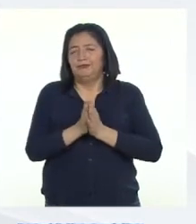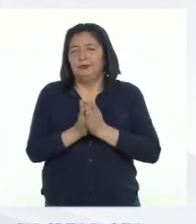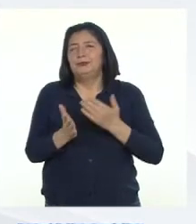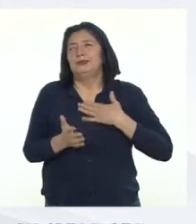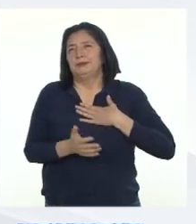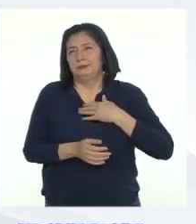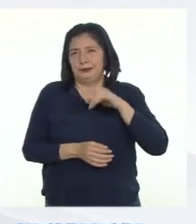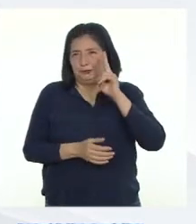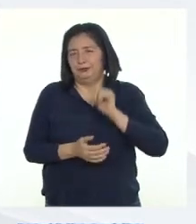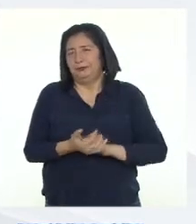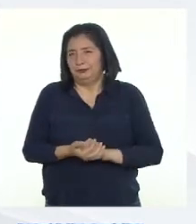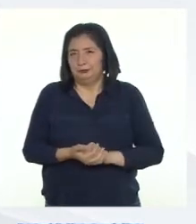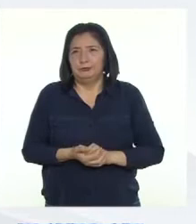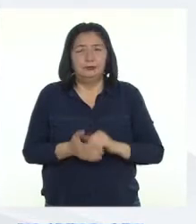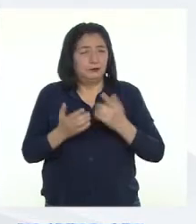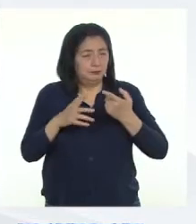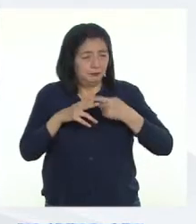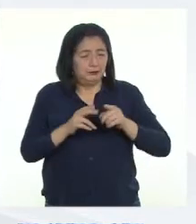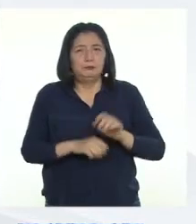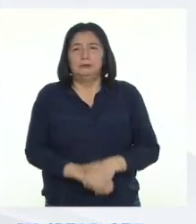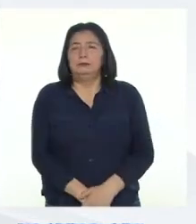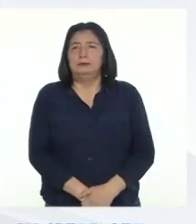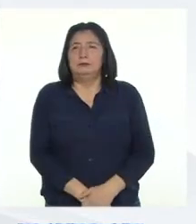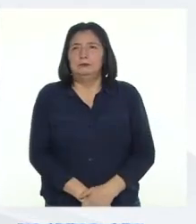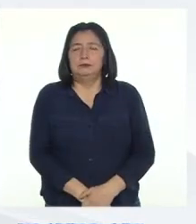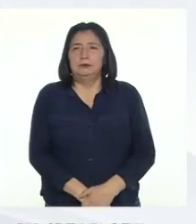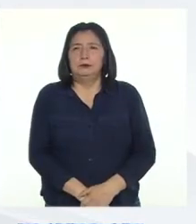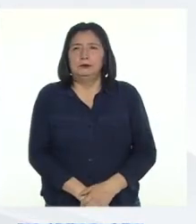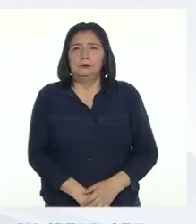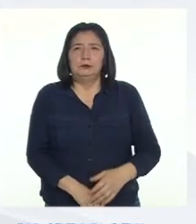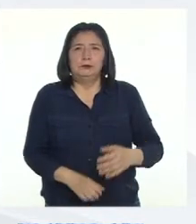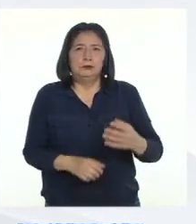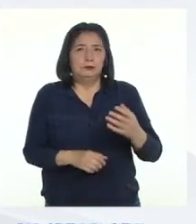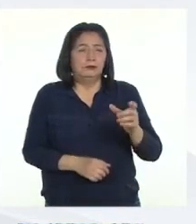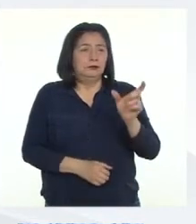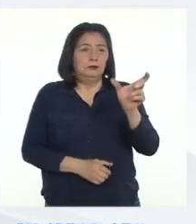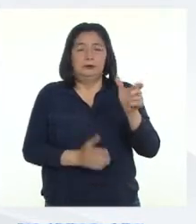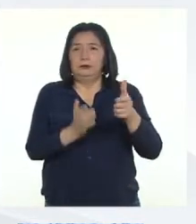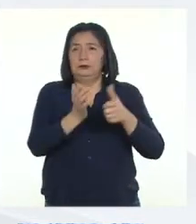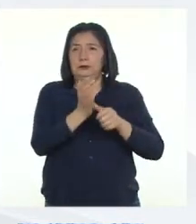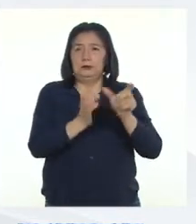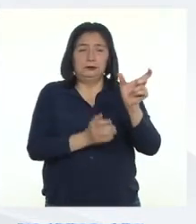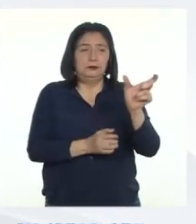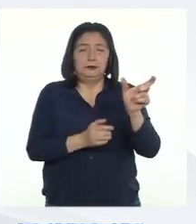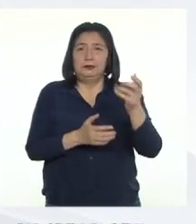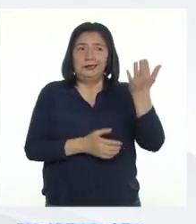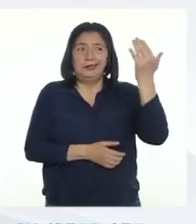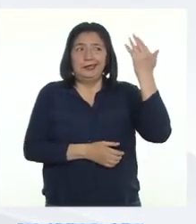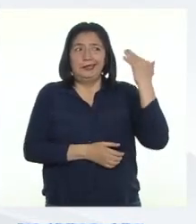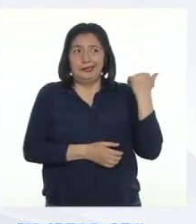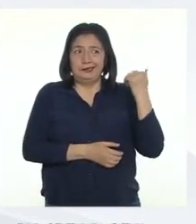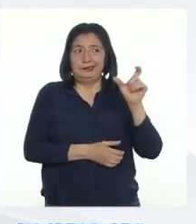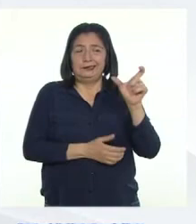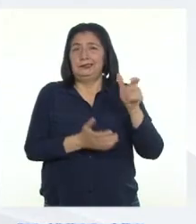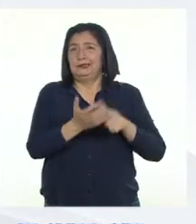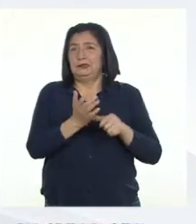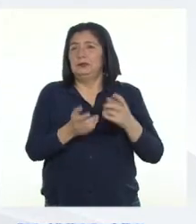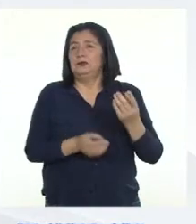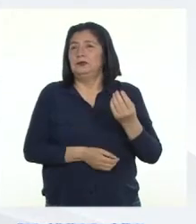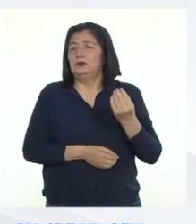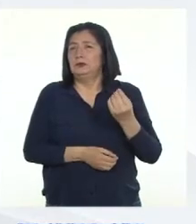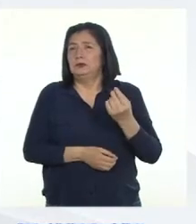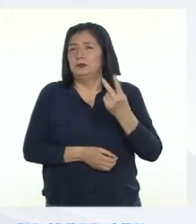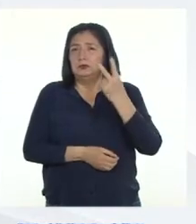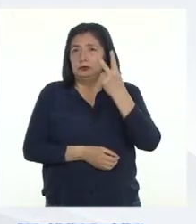Perú. Bueno, comencemos. Documento de identidad. Antes el documento de identidad solo